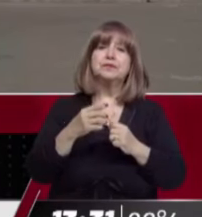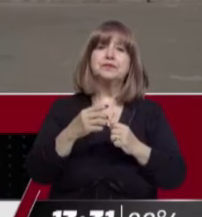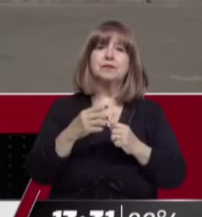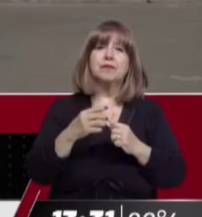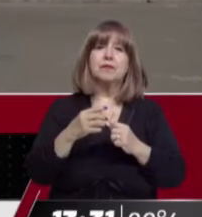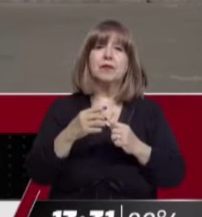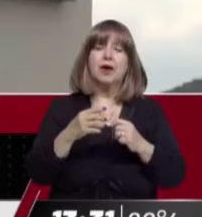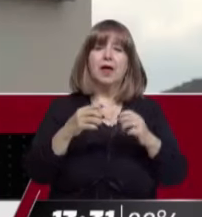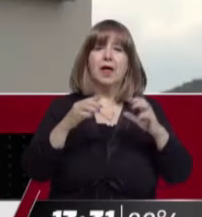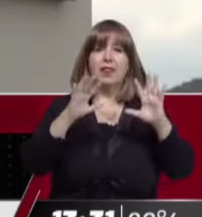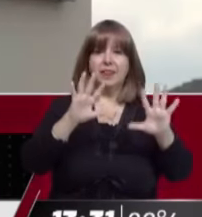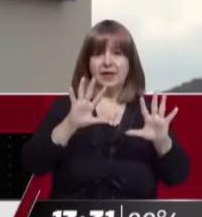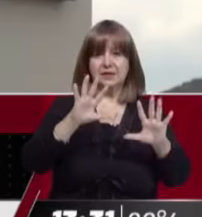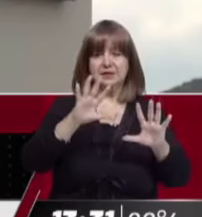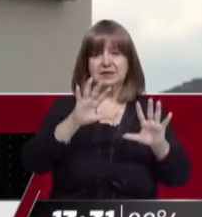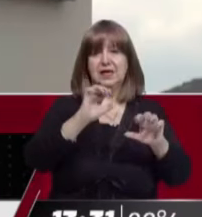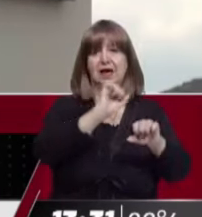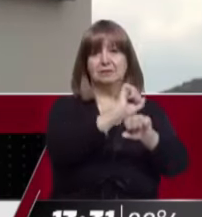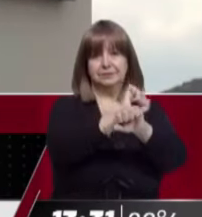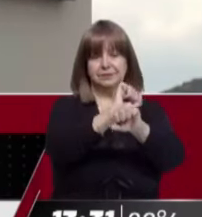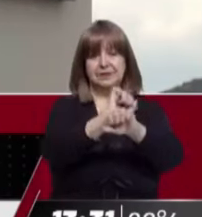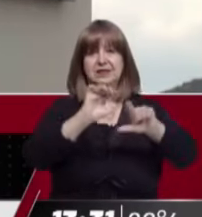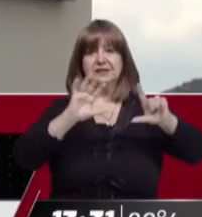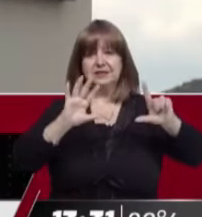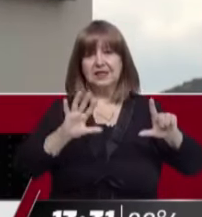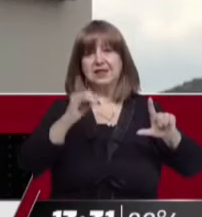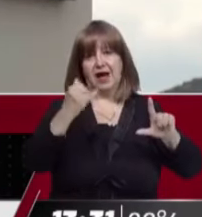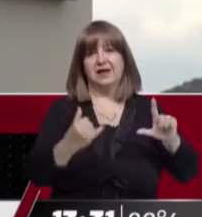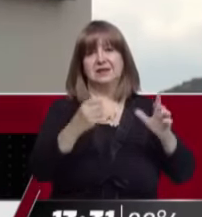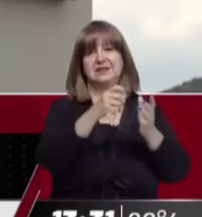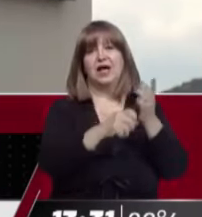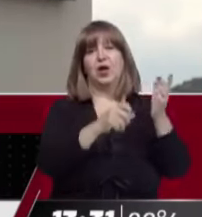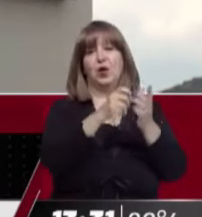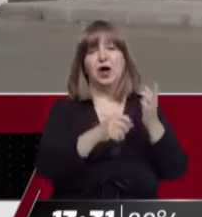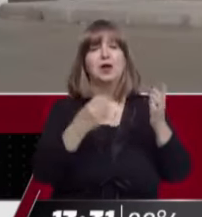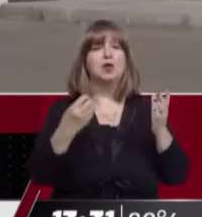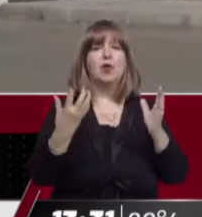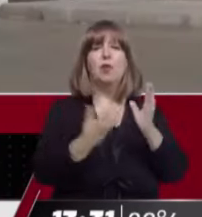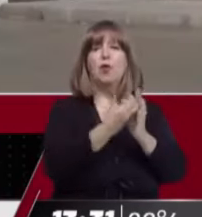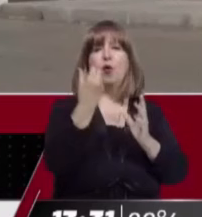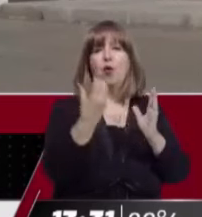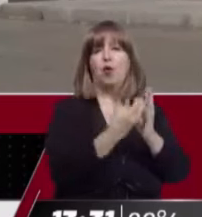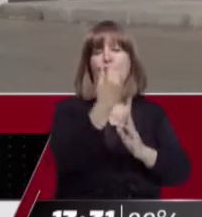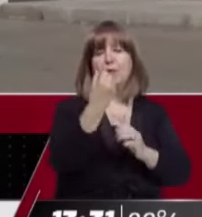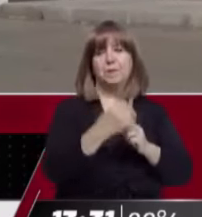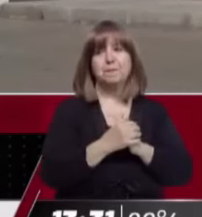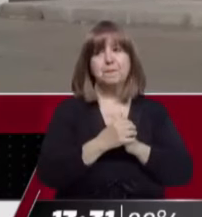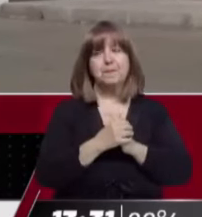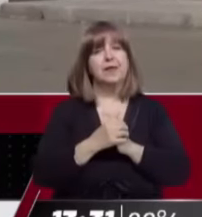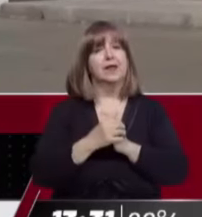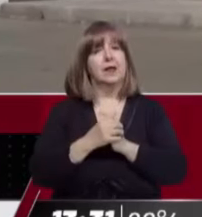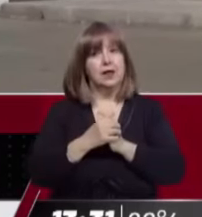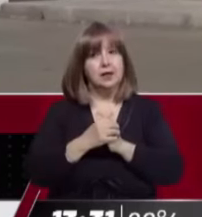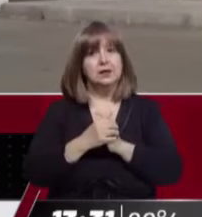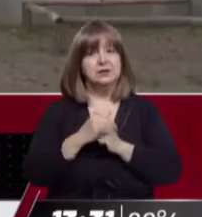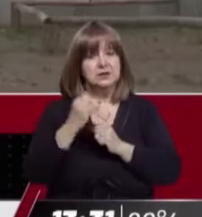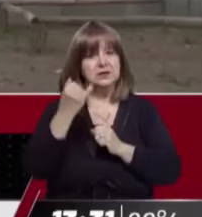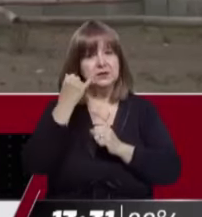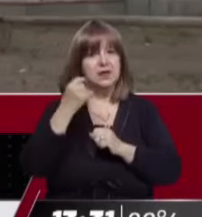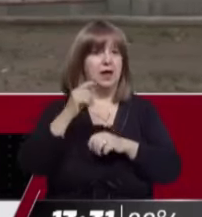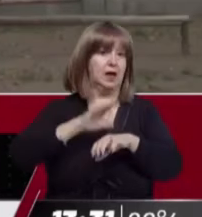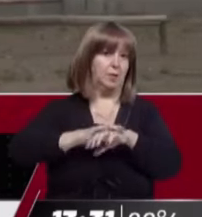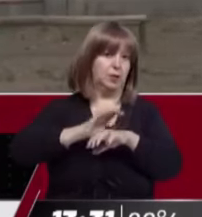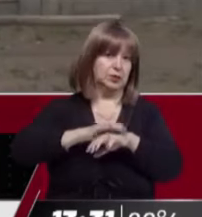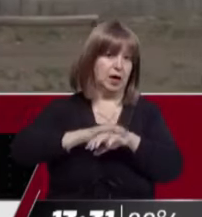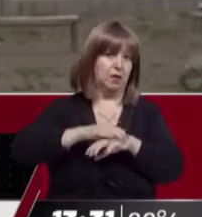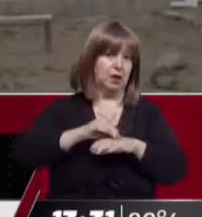10 tienen celulares dentro de la cárcel Cómo se va a realizar el proceso para eliminar el uso del del dispositivo móvil eso es una cuestión que está delegada en el